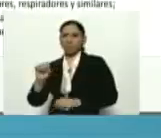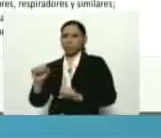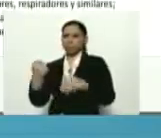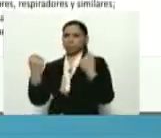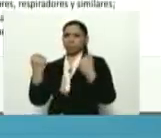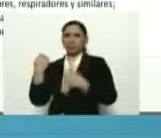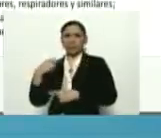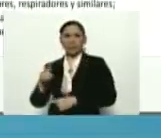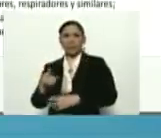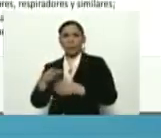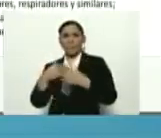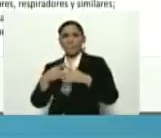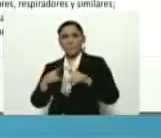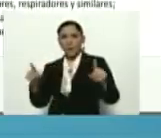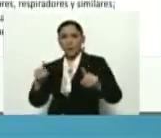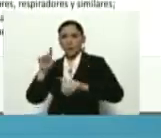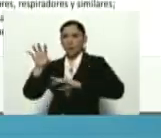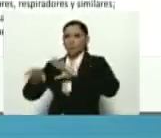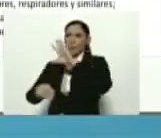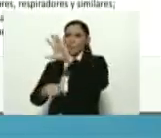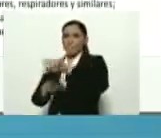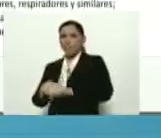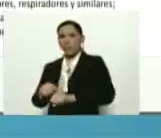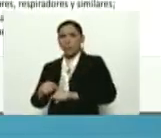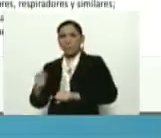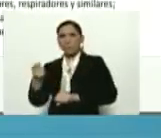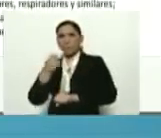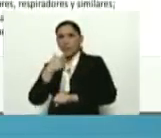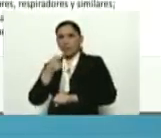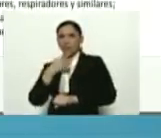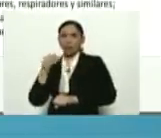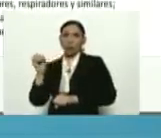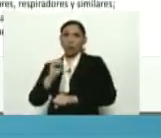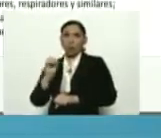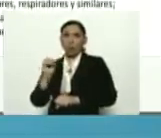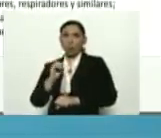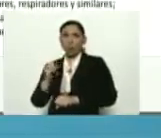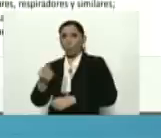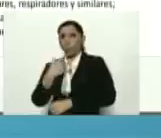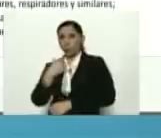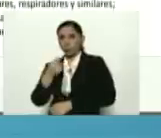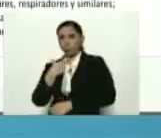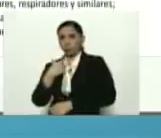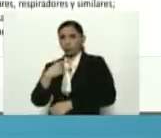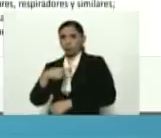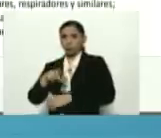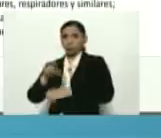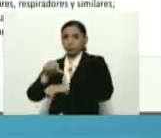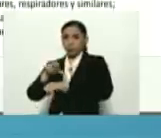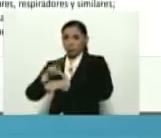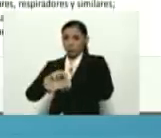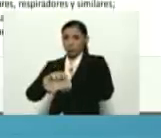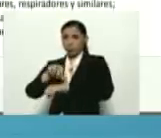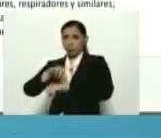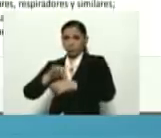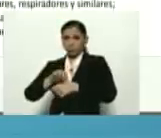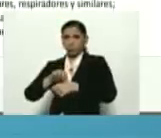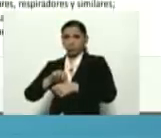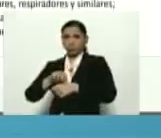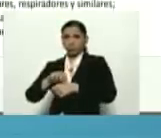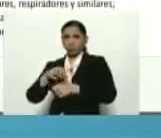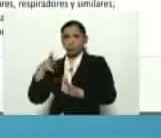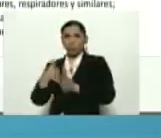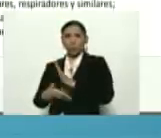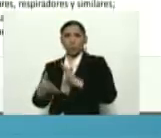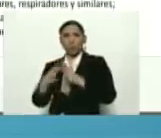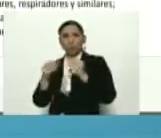para obtener los implementos médicos y los medicamentos que requerimos, sobre todo en esta época de